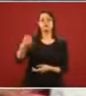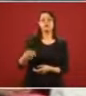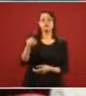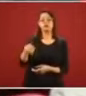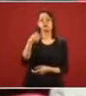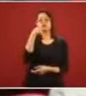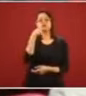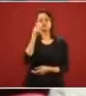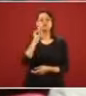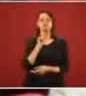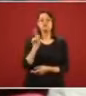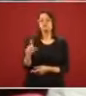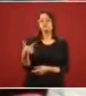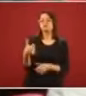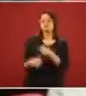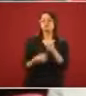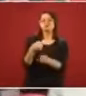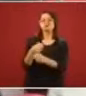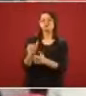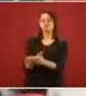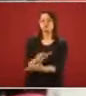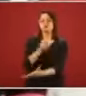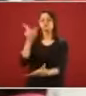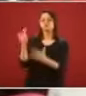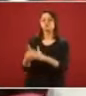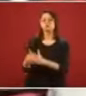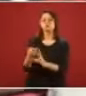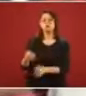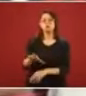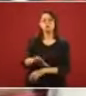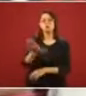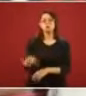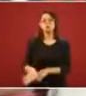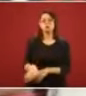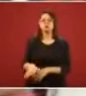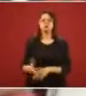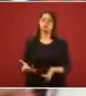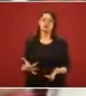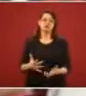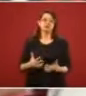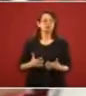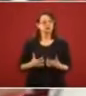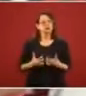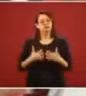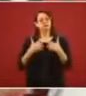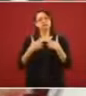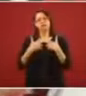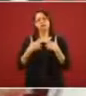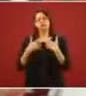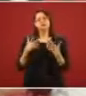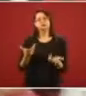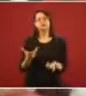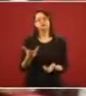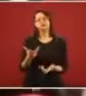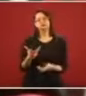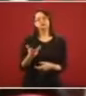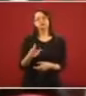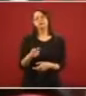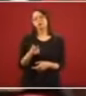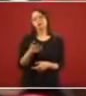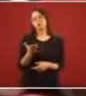de una menor de 7 años. Seguramente usted ya lo ha visto en la mesa de seguridad, ve